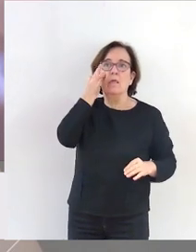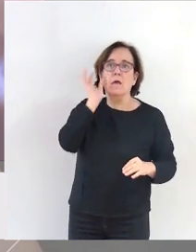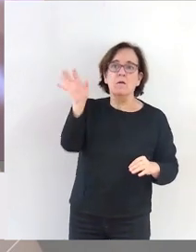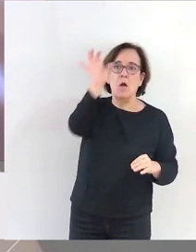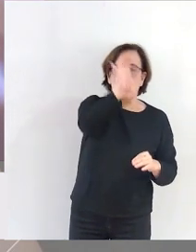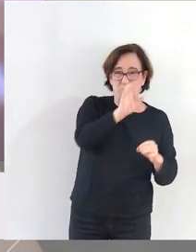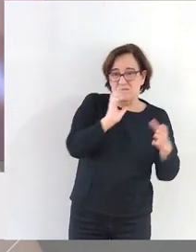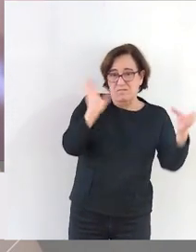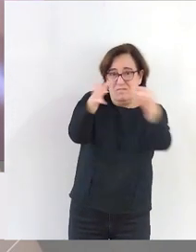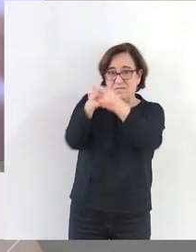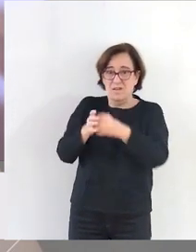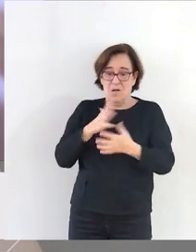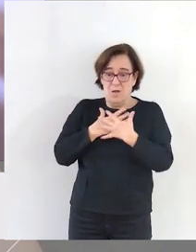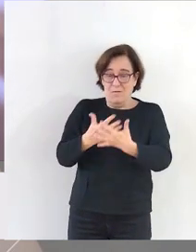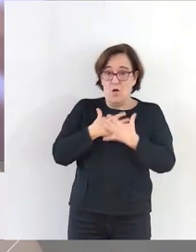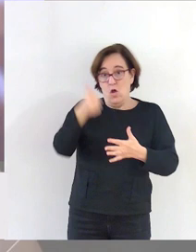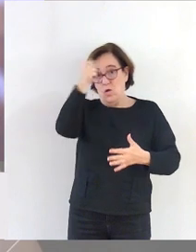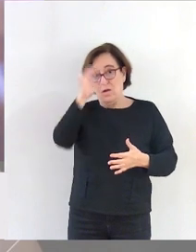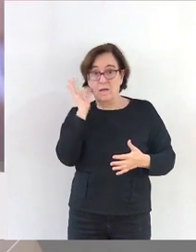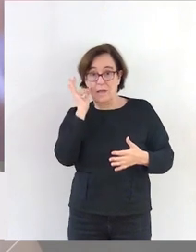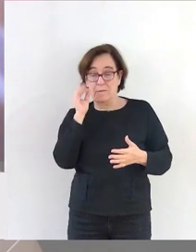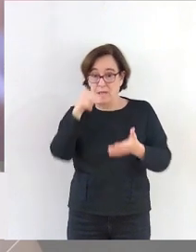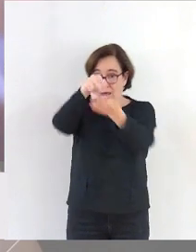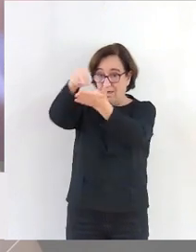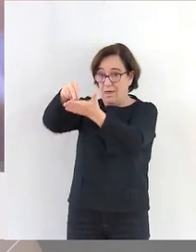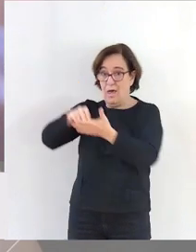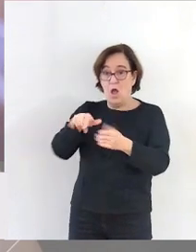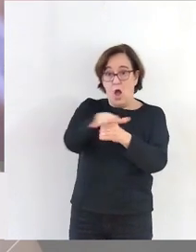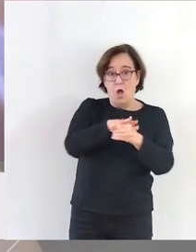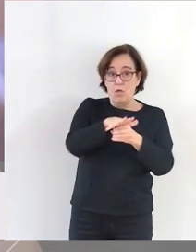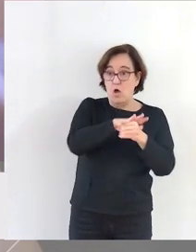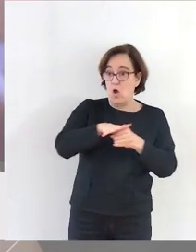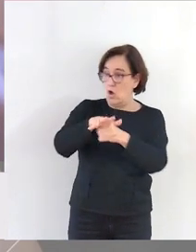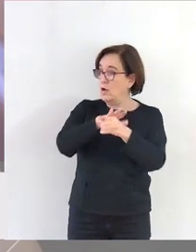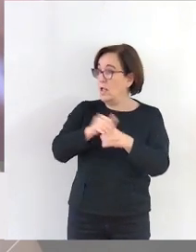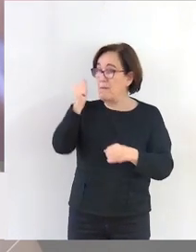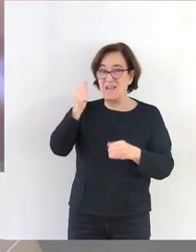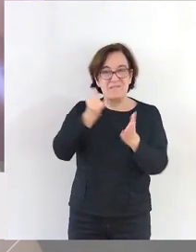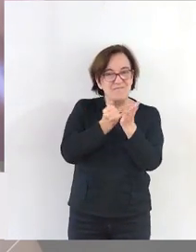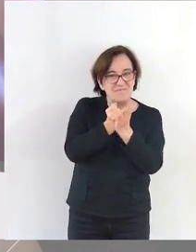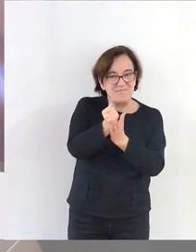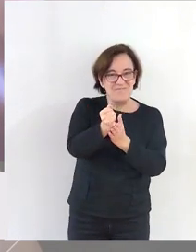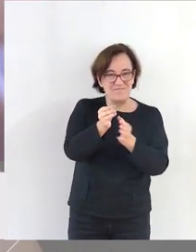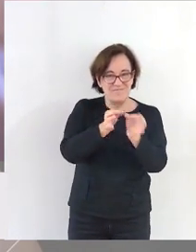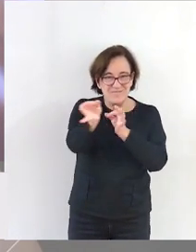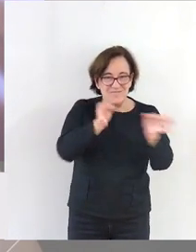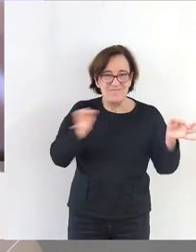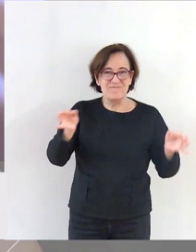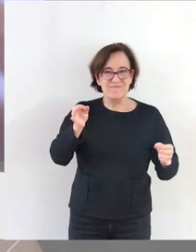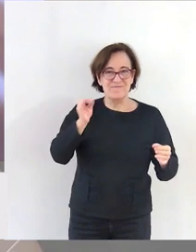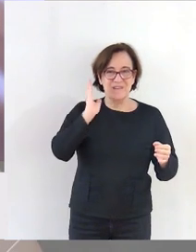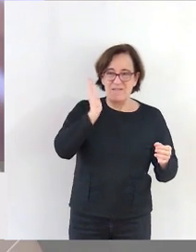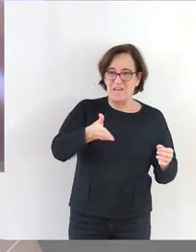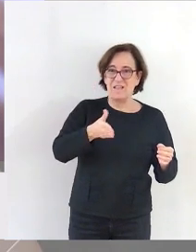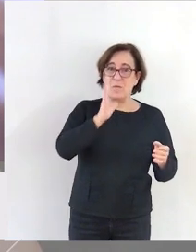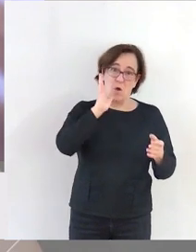porque como sabéis son los voluntarios y las voluntarias que están en las zonas más Rurales y más afectadas en este caso por por los